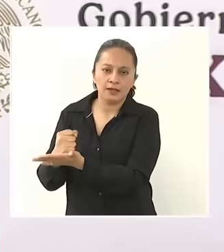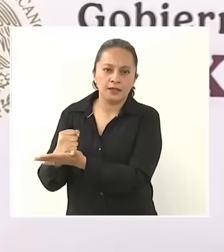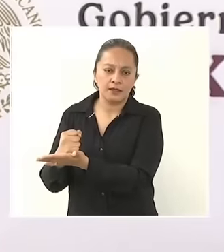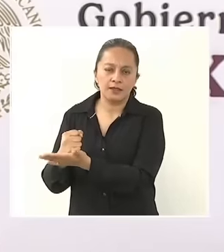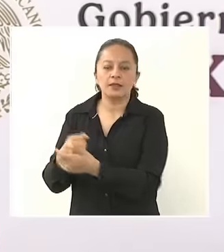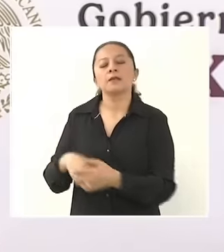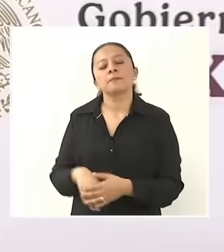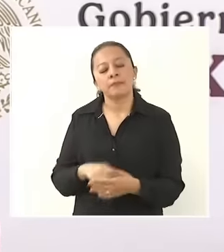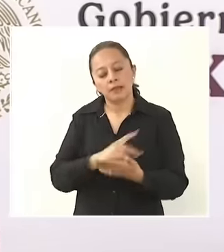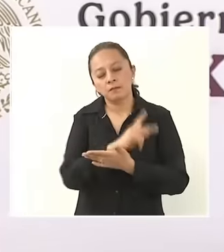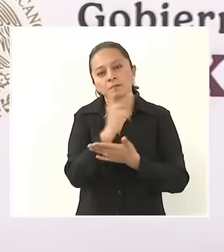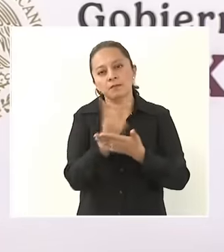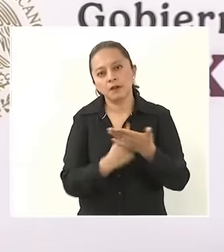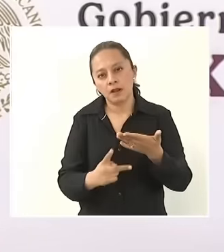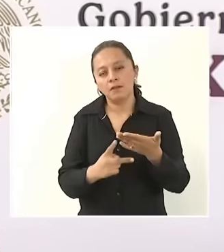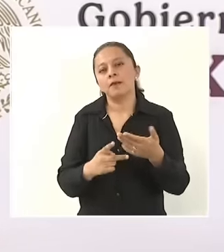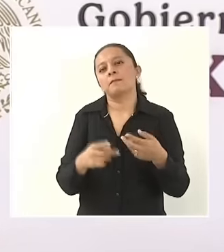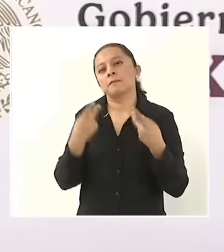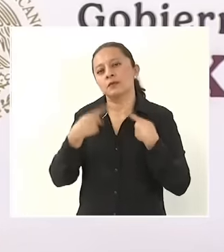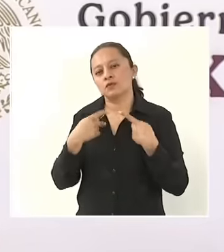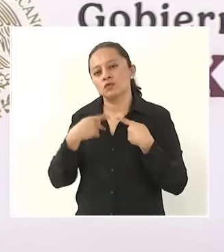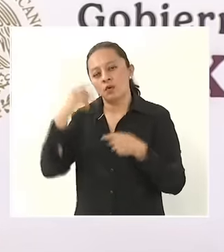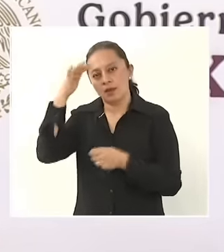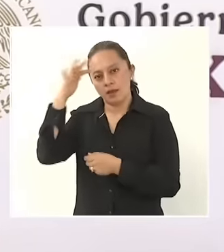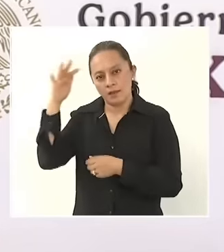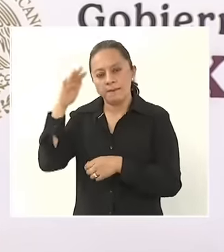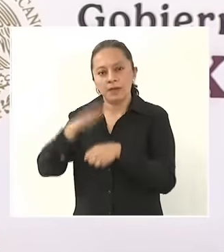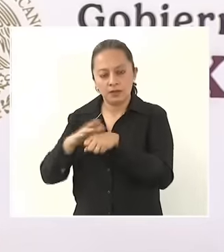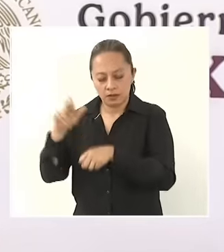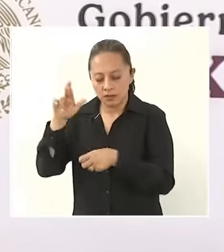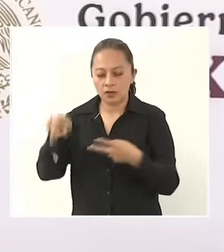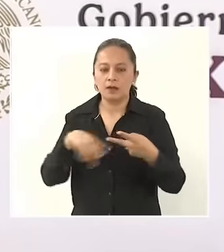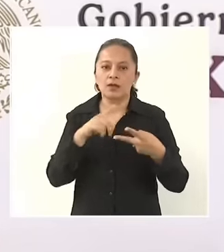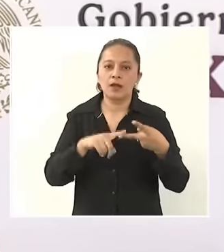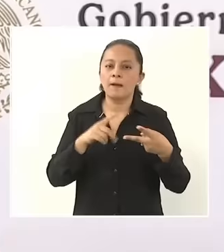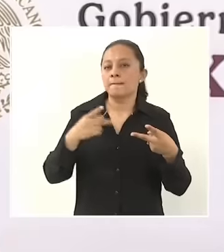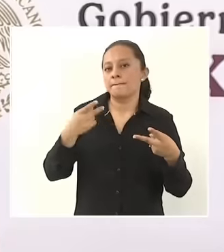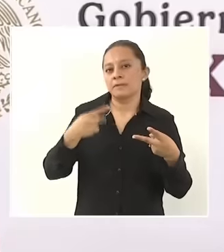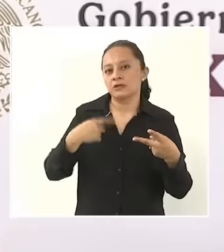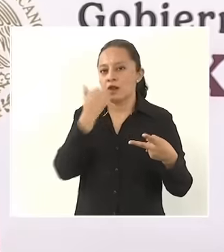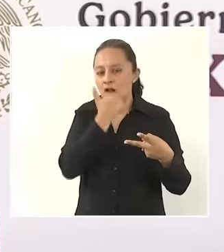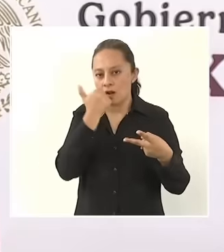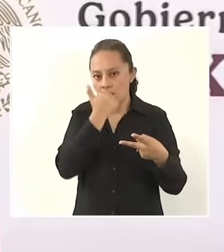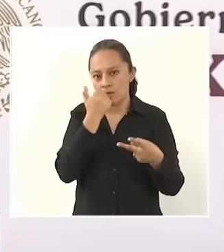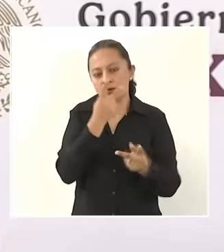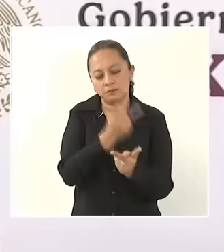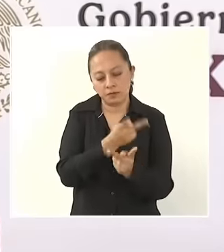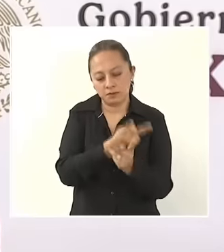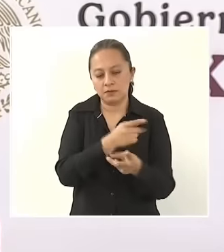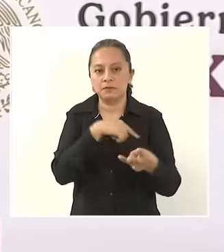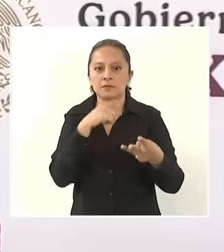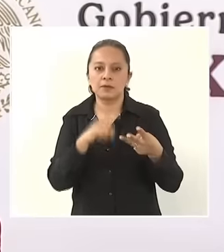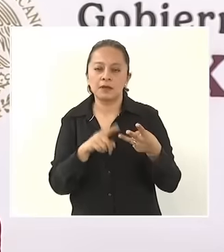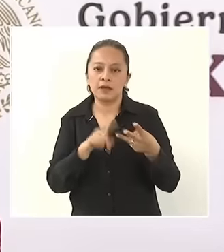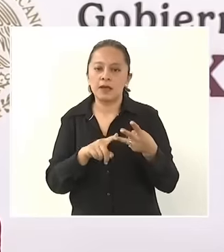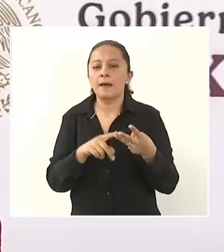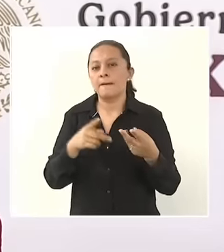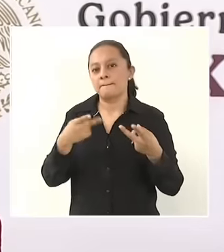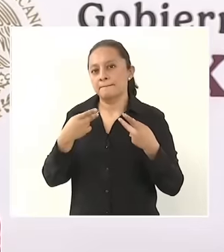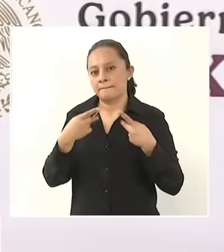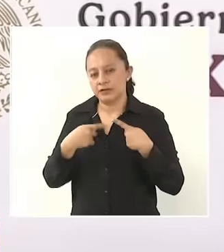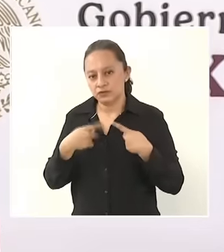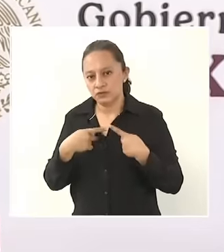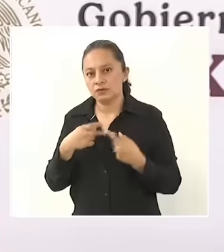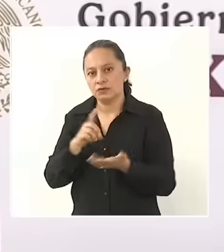de adultos mayores, el programa de apoyo a jóvenes de preparatoria, el programa de apoyo a personas con